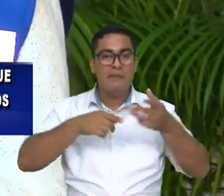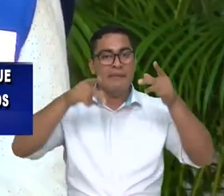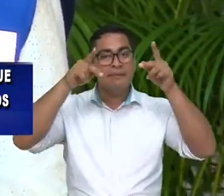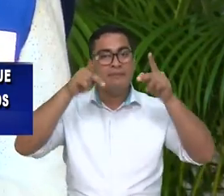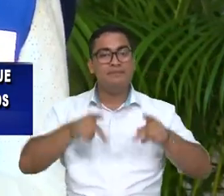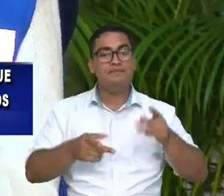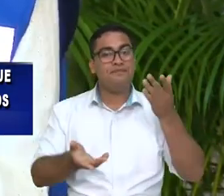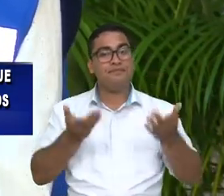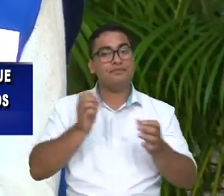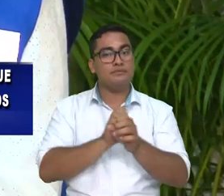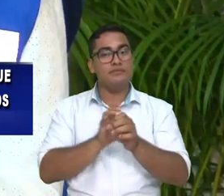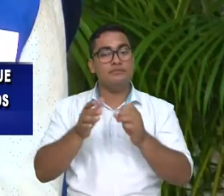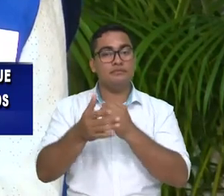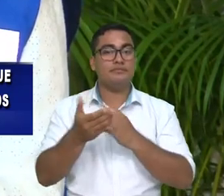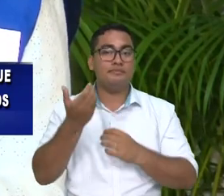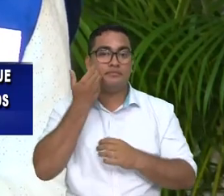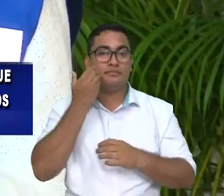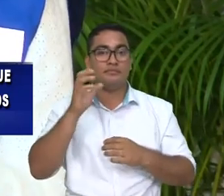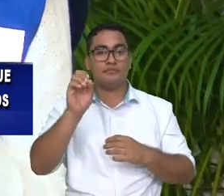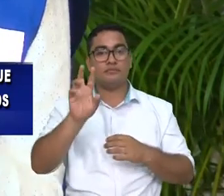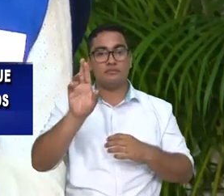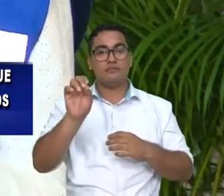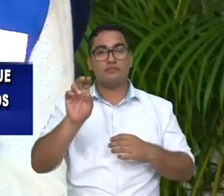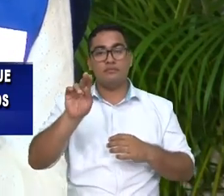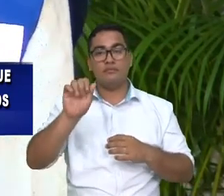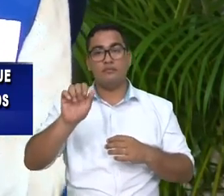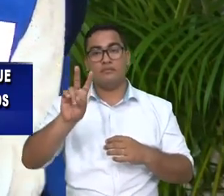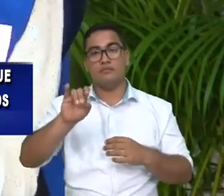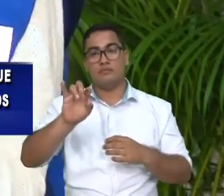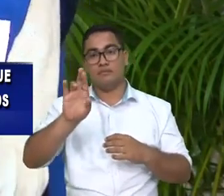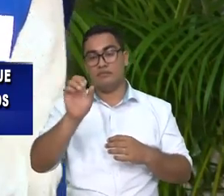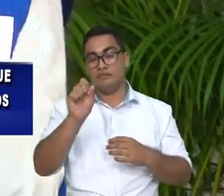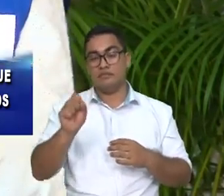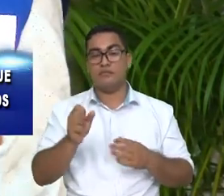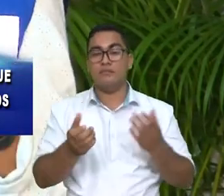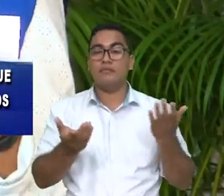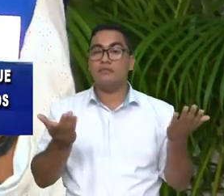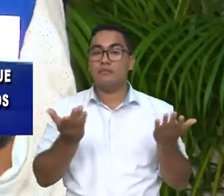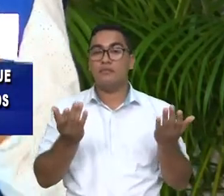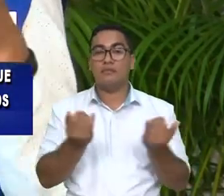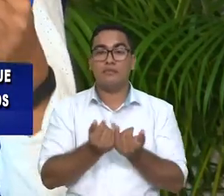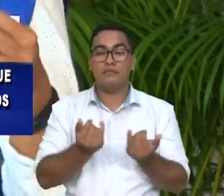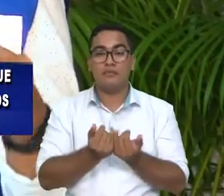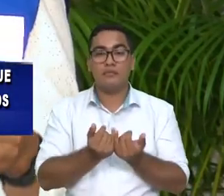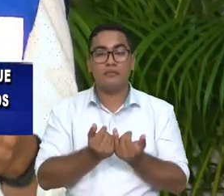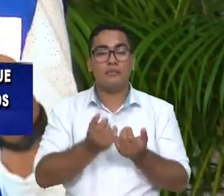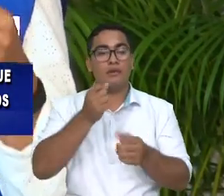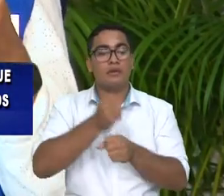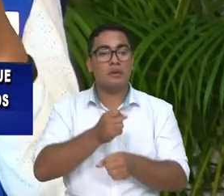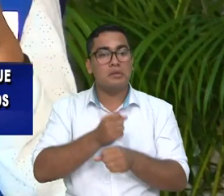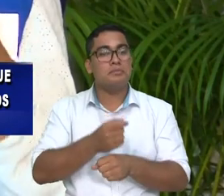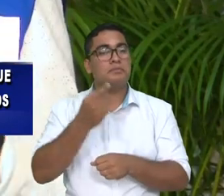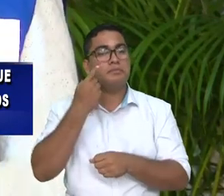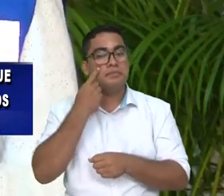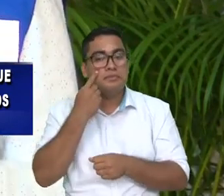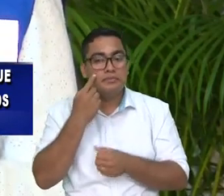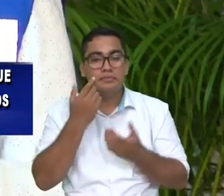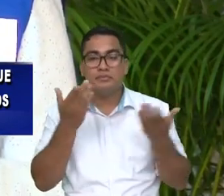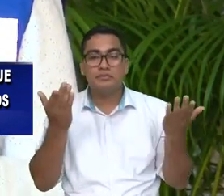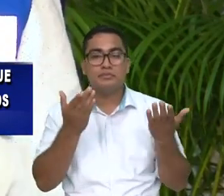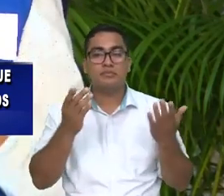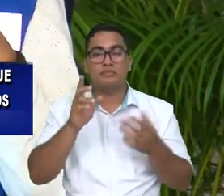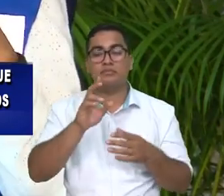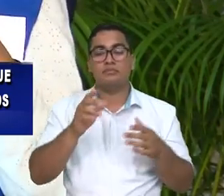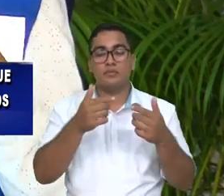la enfermedad. Se ha estado trabajando en todos los alistamientos de la red de servicios